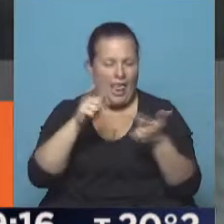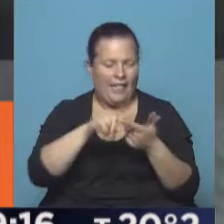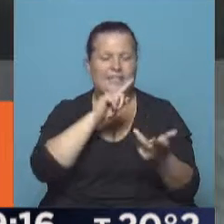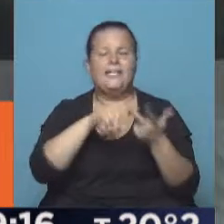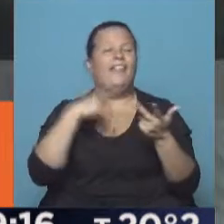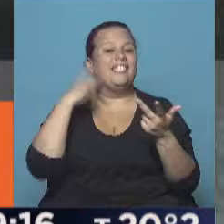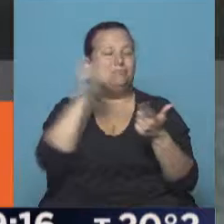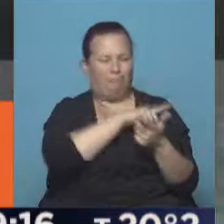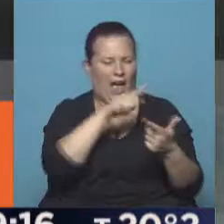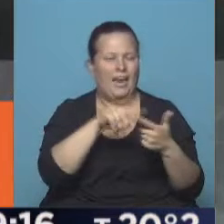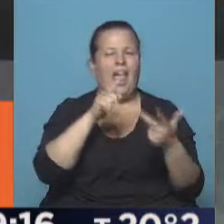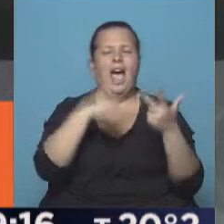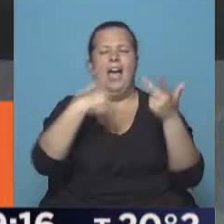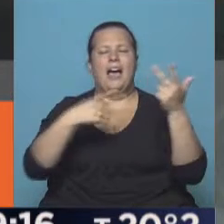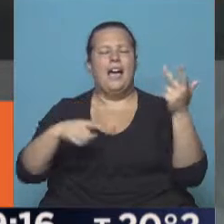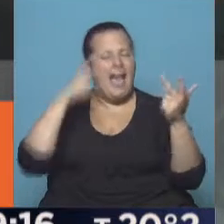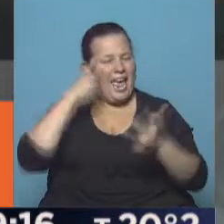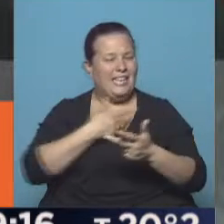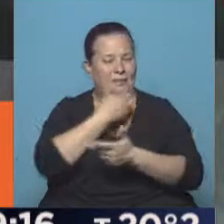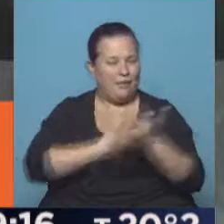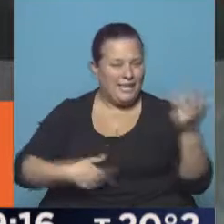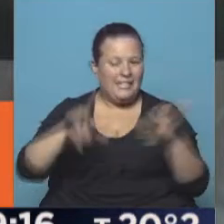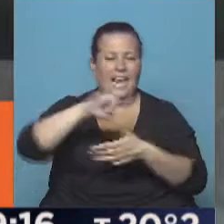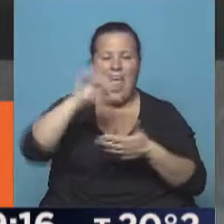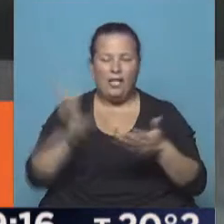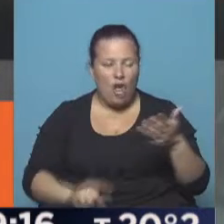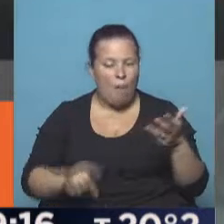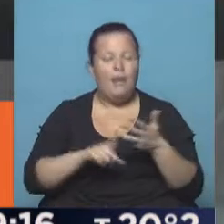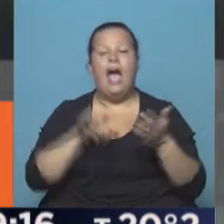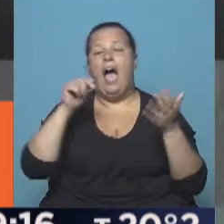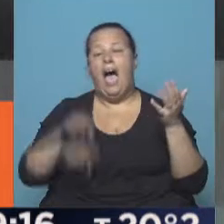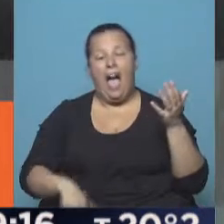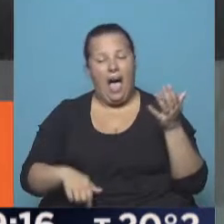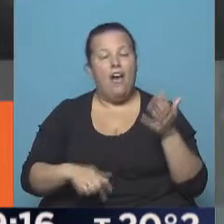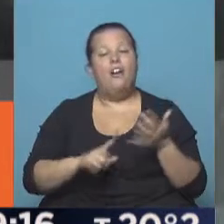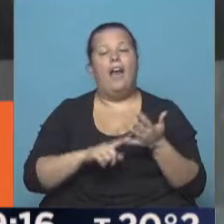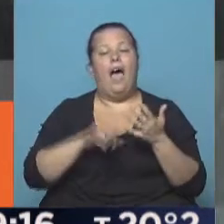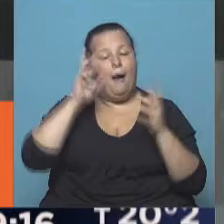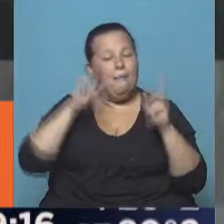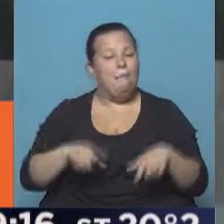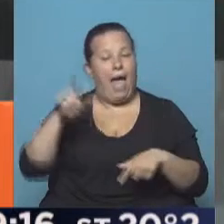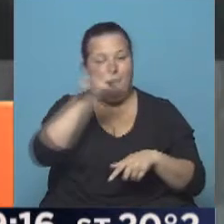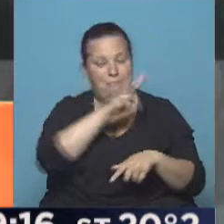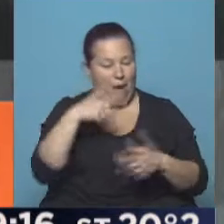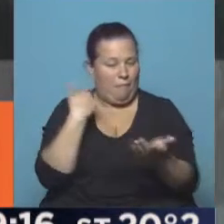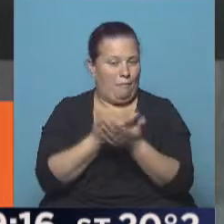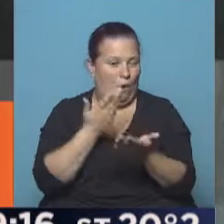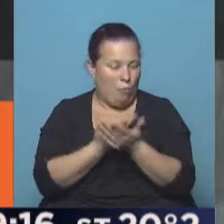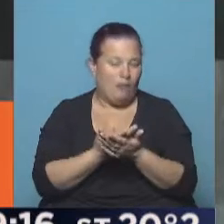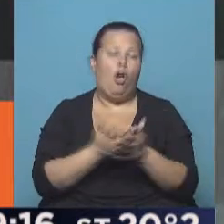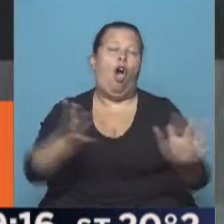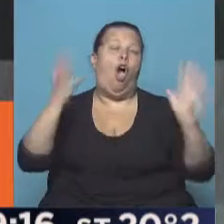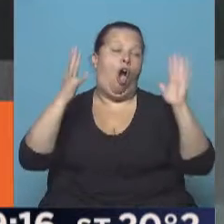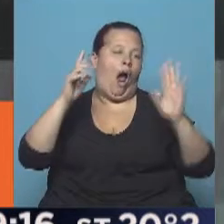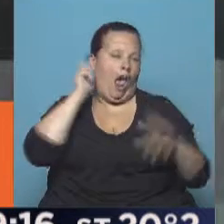español de varios expresidentes latinoamericanos y ahora tenemos una iniciativa del papá francisco que esperemos